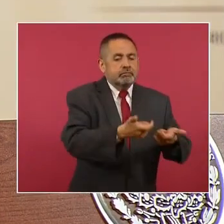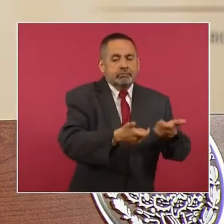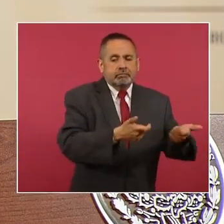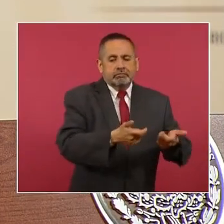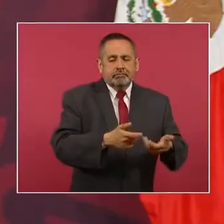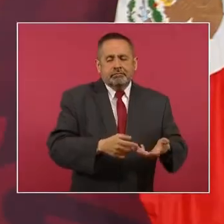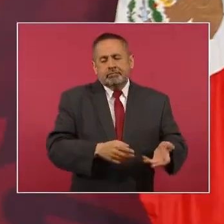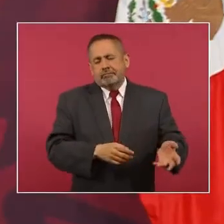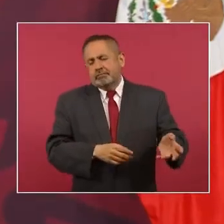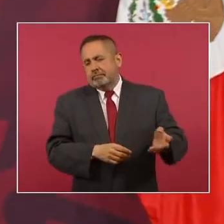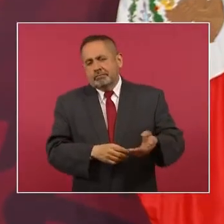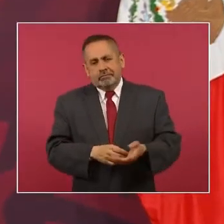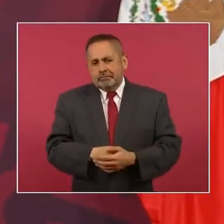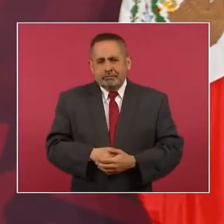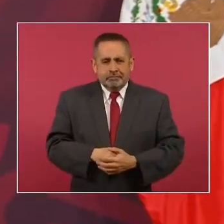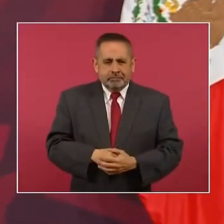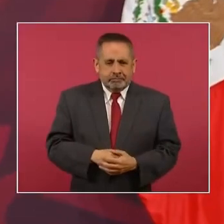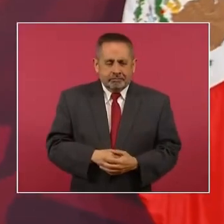¿sí?